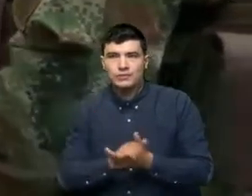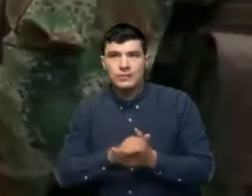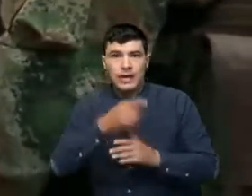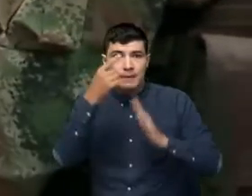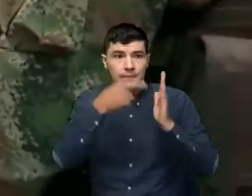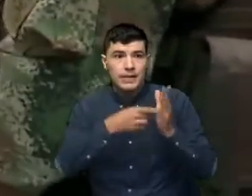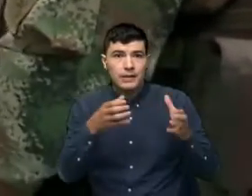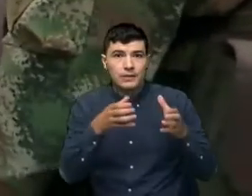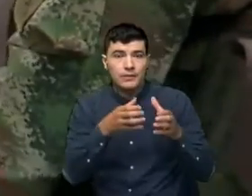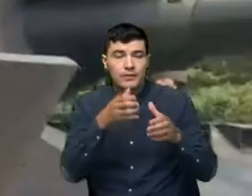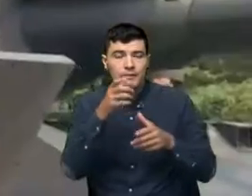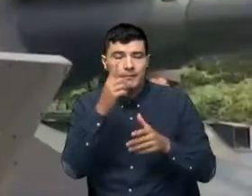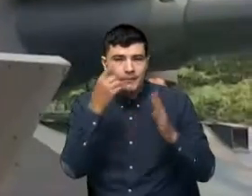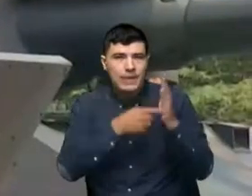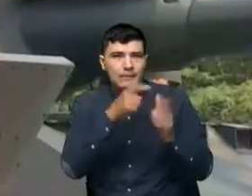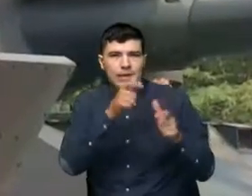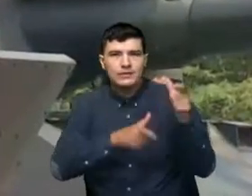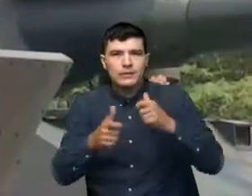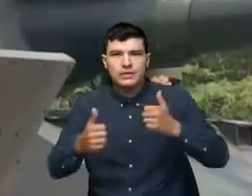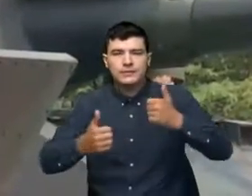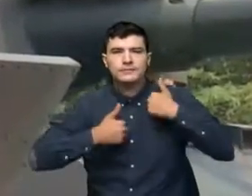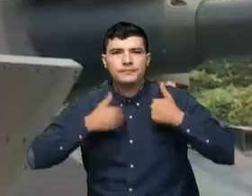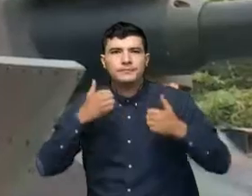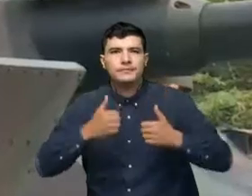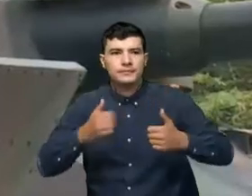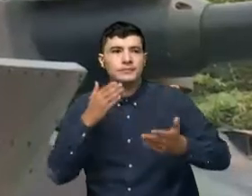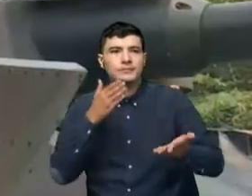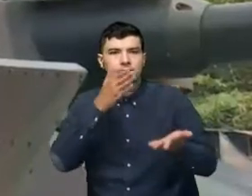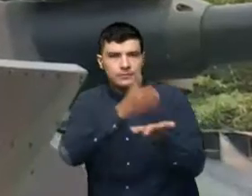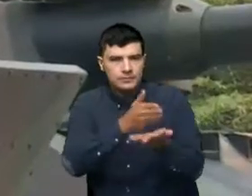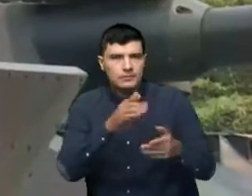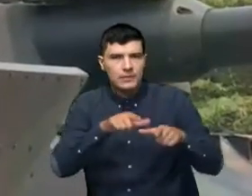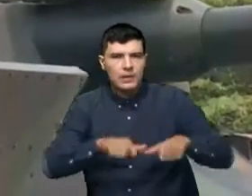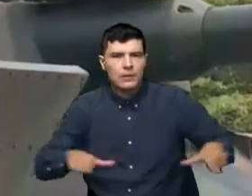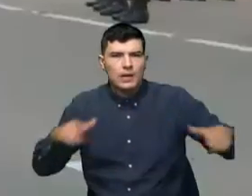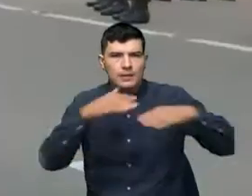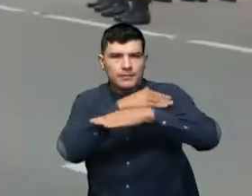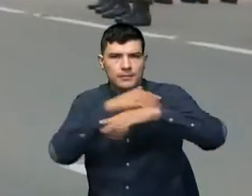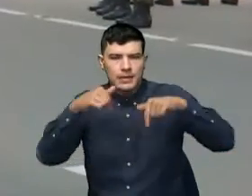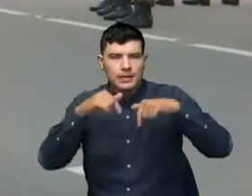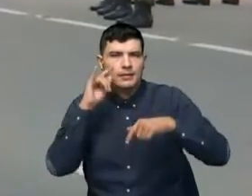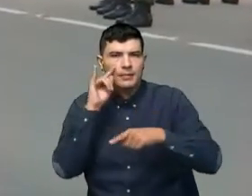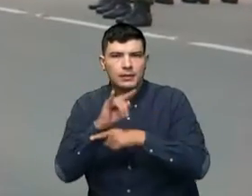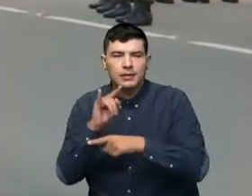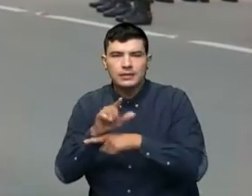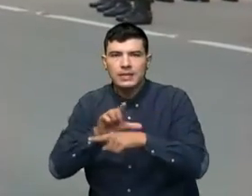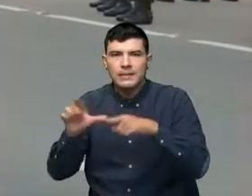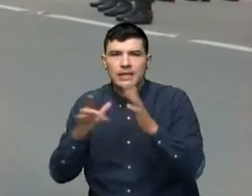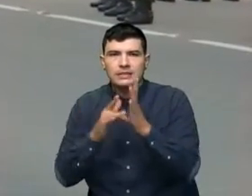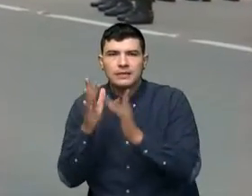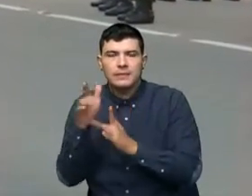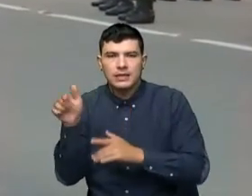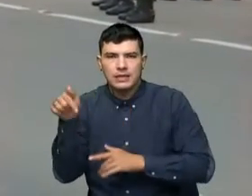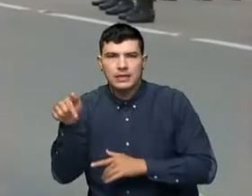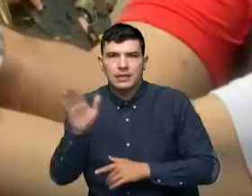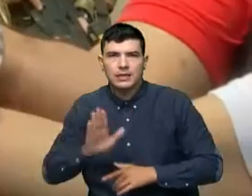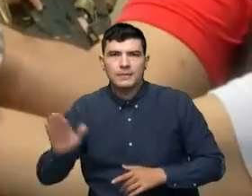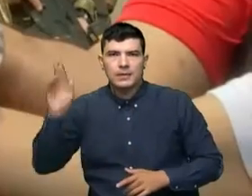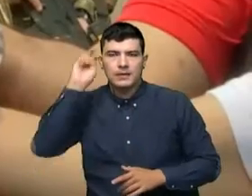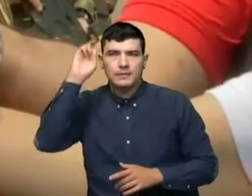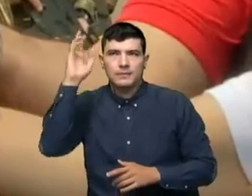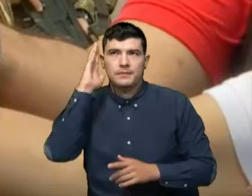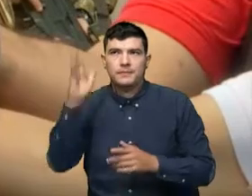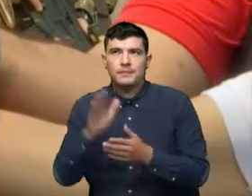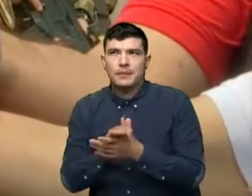Ejército Nacional formarán parte de este dispositivo de seguridad durante esta Semana Mayor en Norte de Santander. La Fuerza de